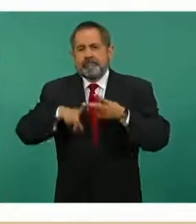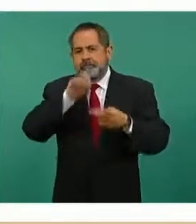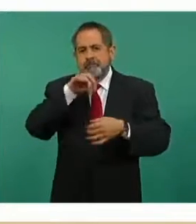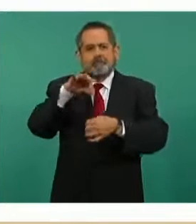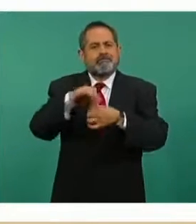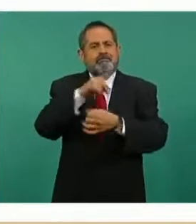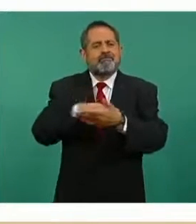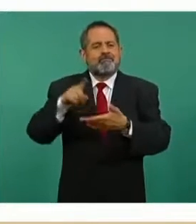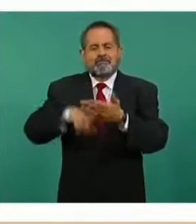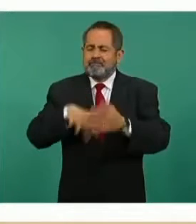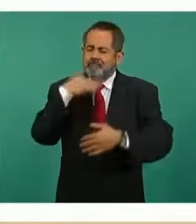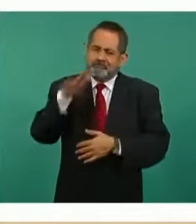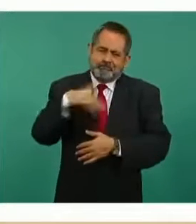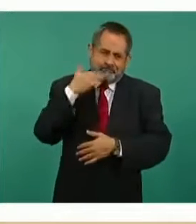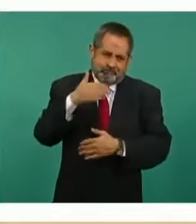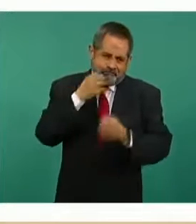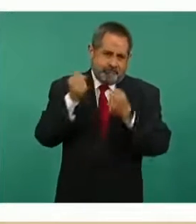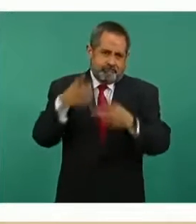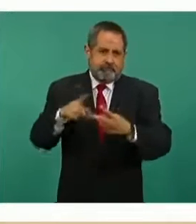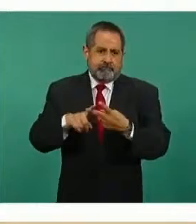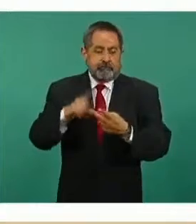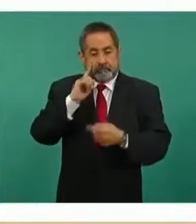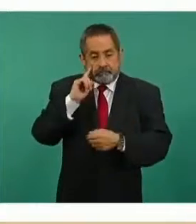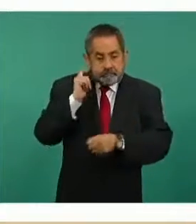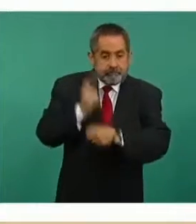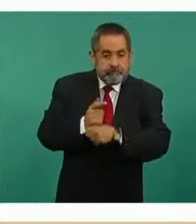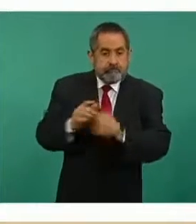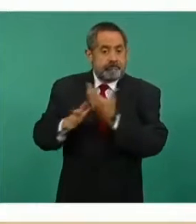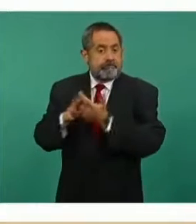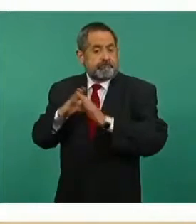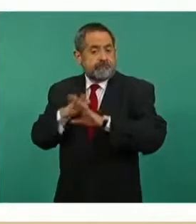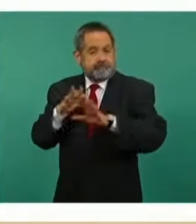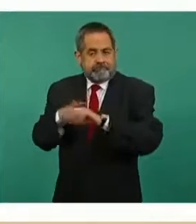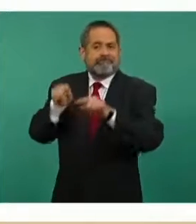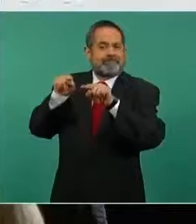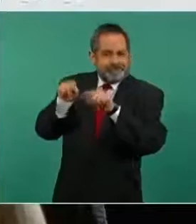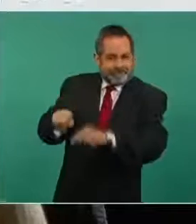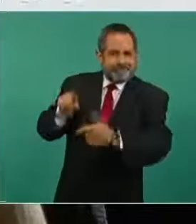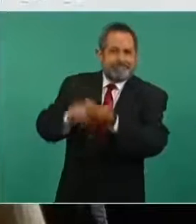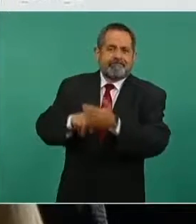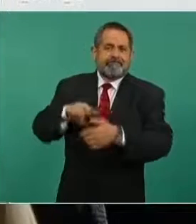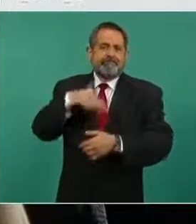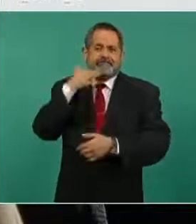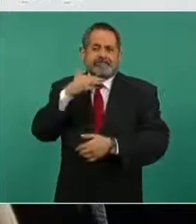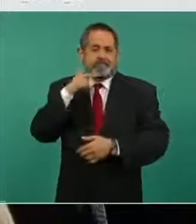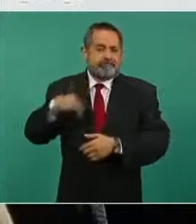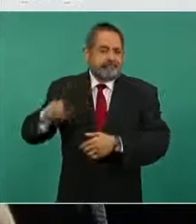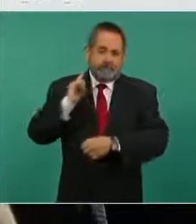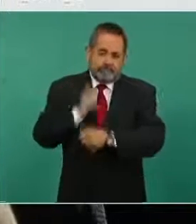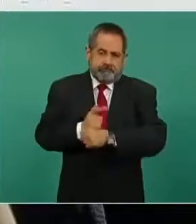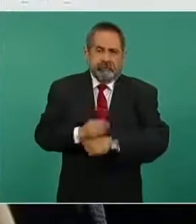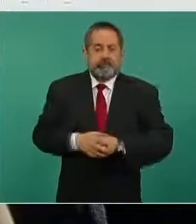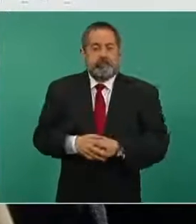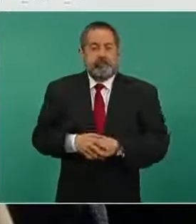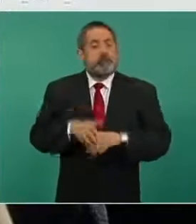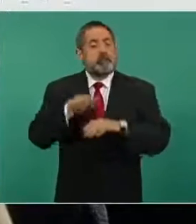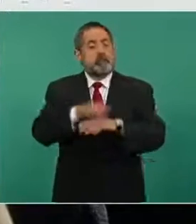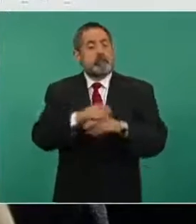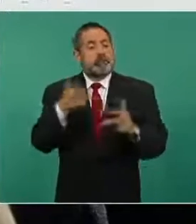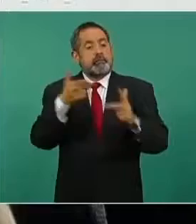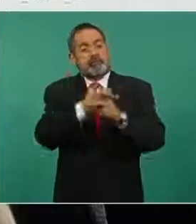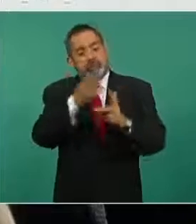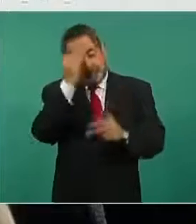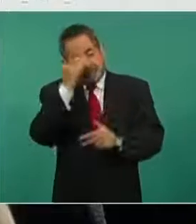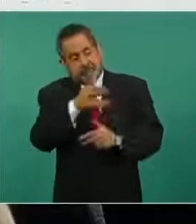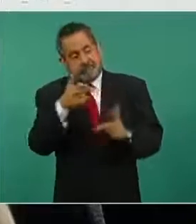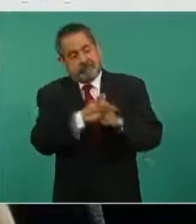jornada electoral y el rescate de personas migrantes. En relación con el homicidio doloso, delito